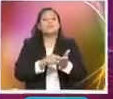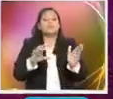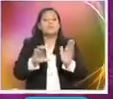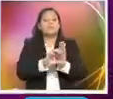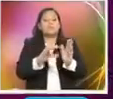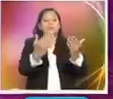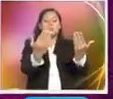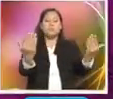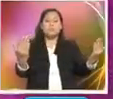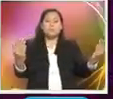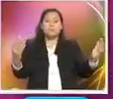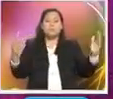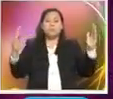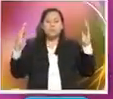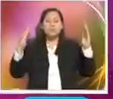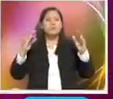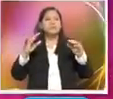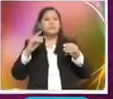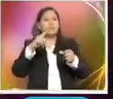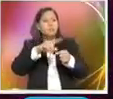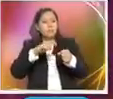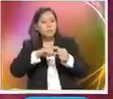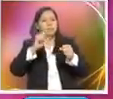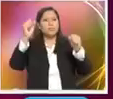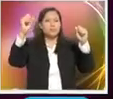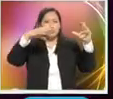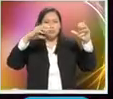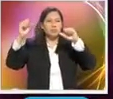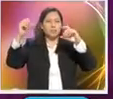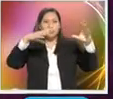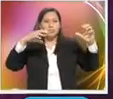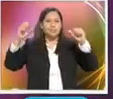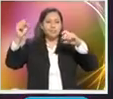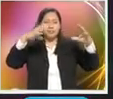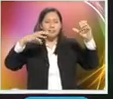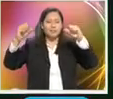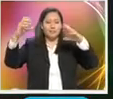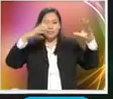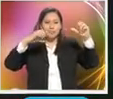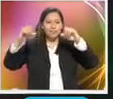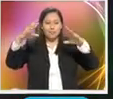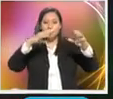de formas, de colores y de sonidos, estamos ante una